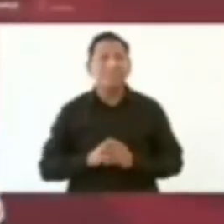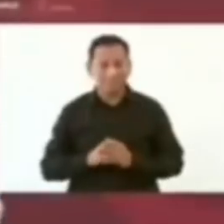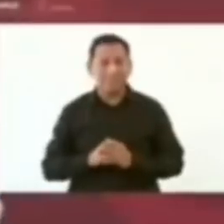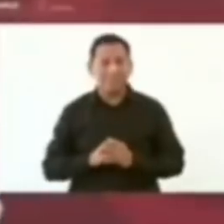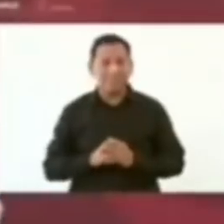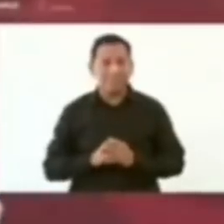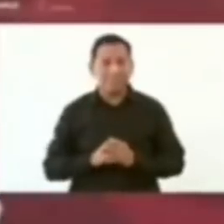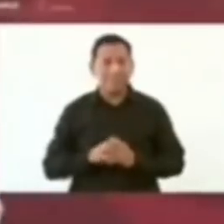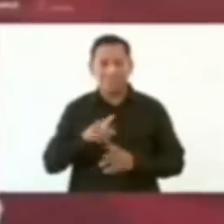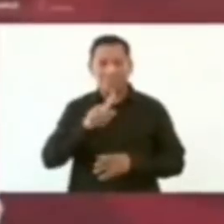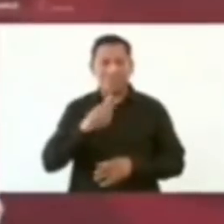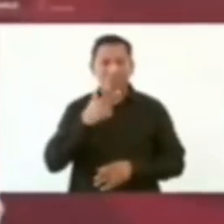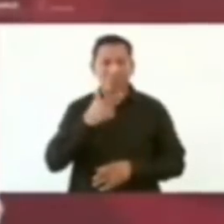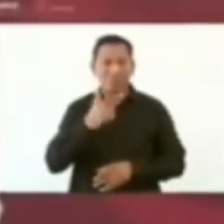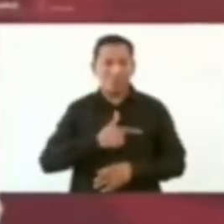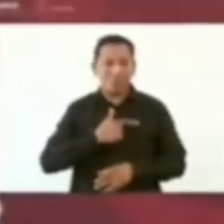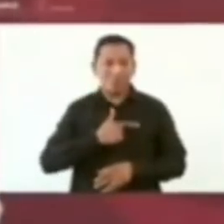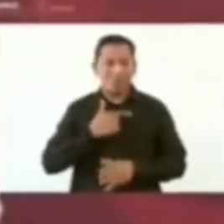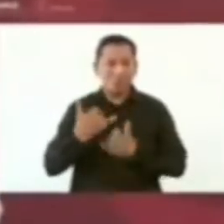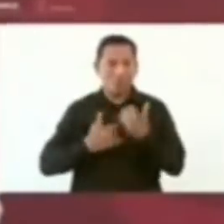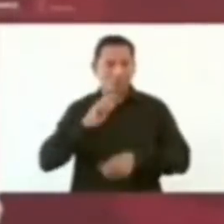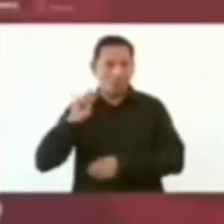los que juegan béisbol,